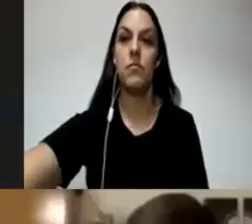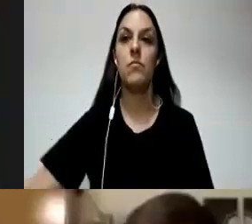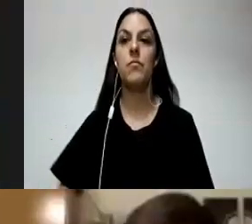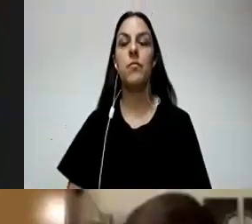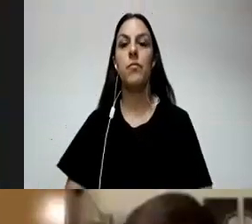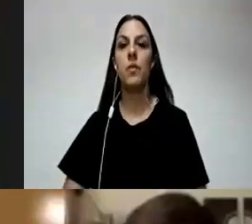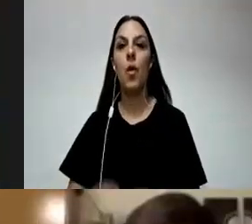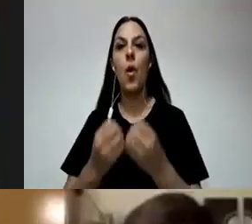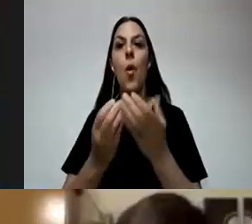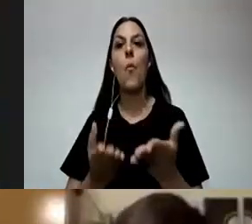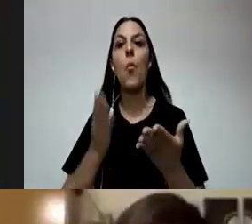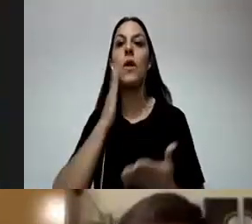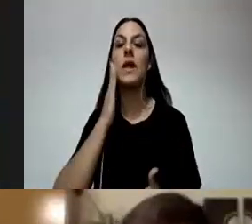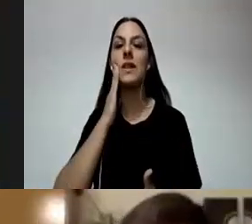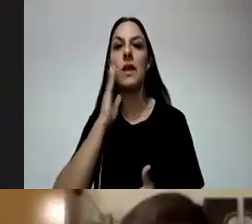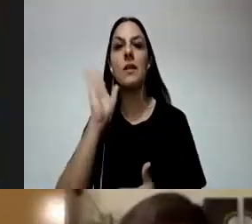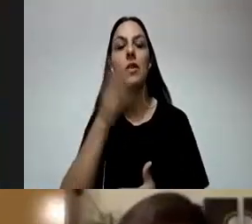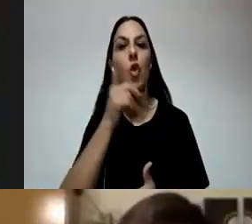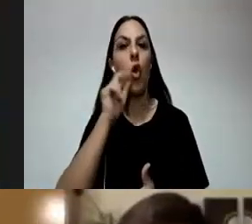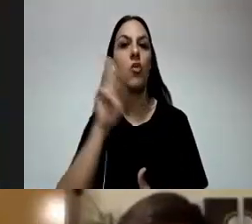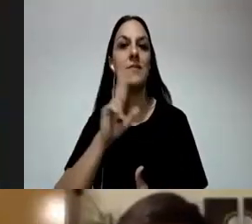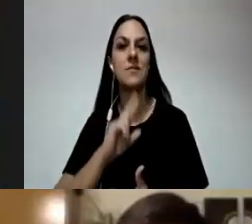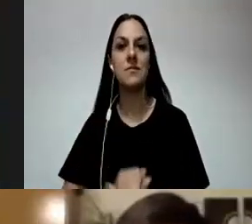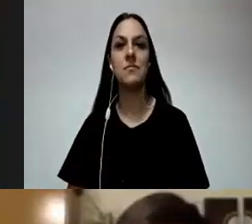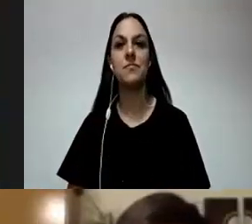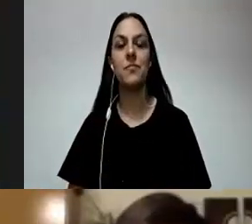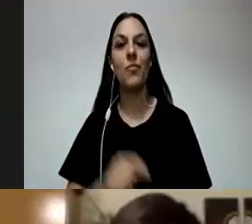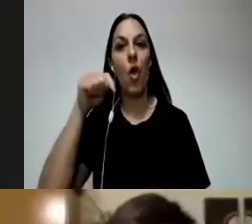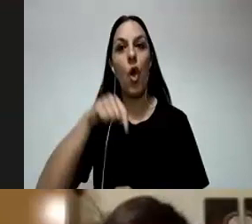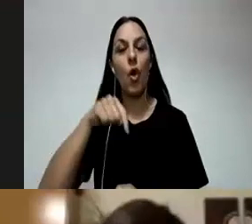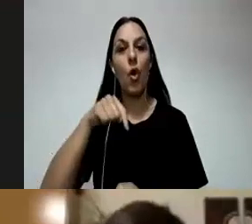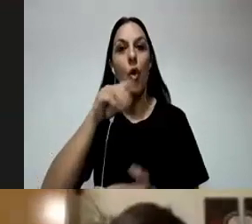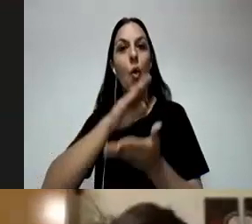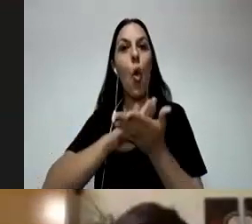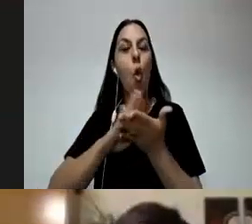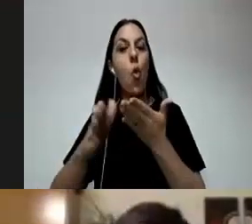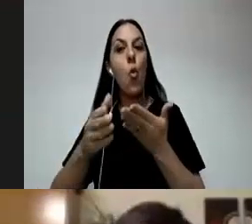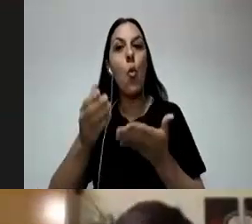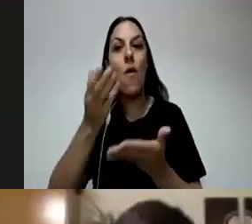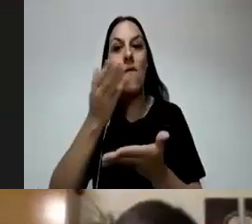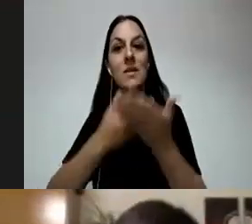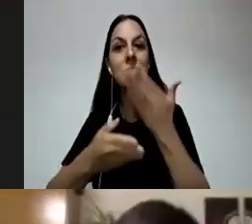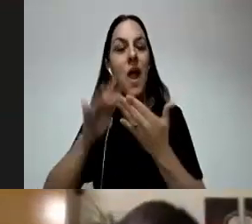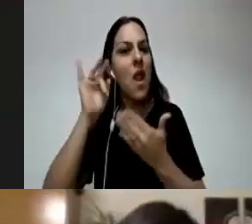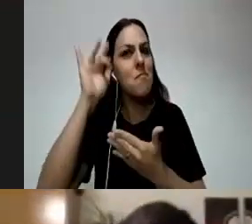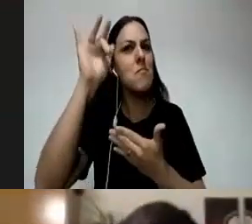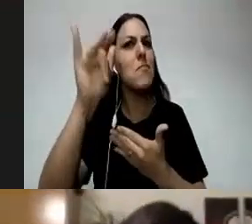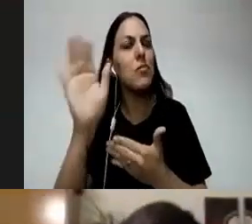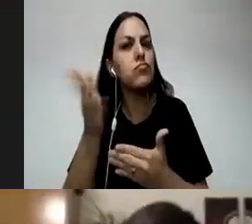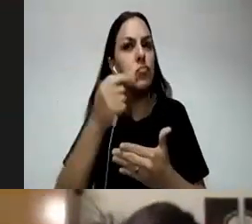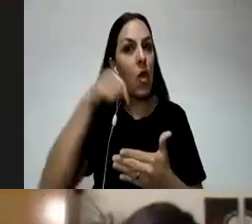Muy buenas tardes a todos y a todas. Hoy con una nueva charla de todos los miércoles que venimos en la quinta,